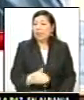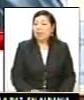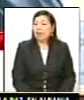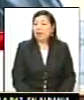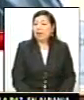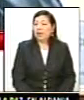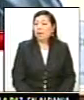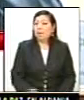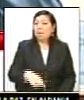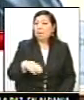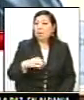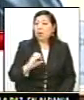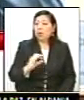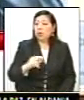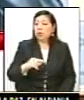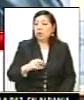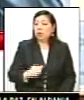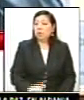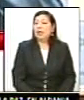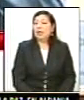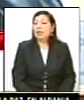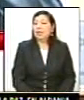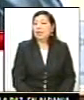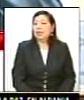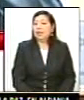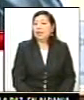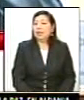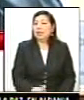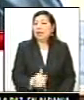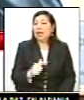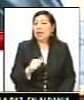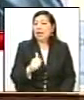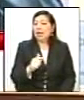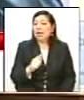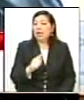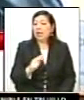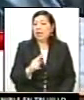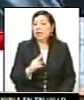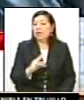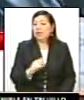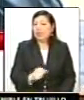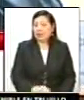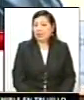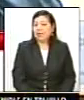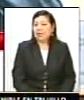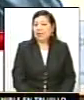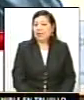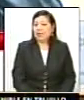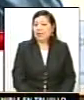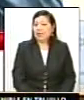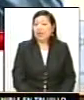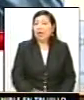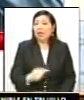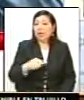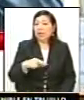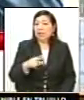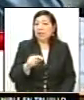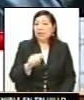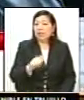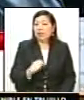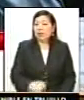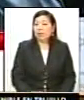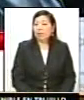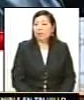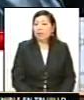Alberto Poquioma Ángeles, Berta Alegría Gronet Escudero, William Quiroz Medina,